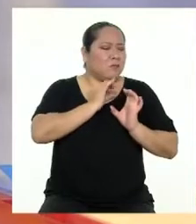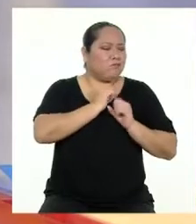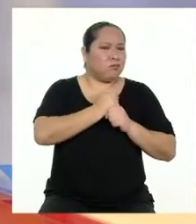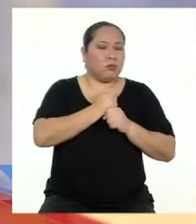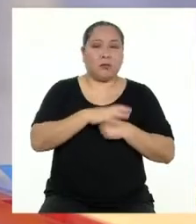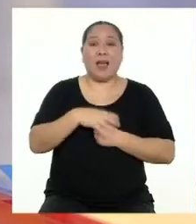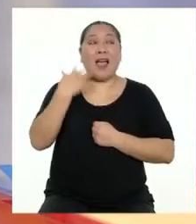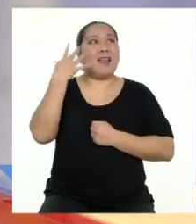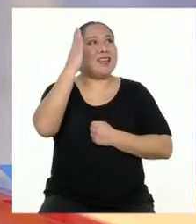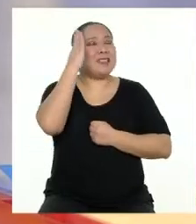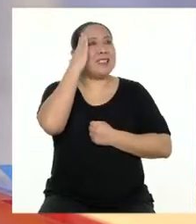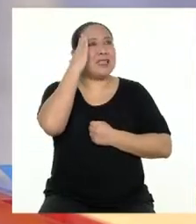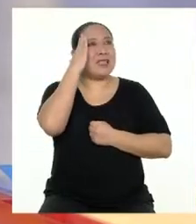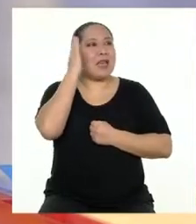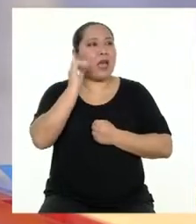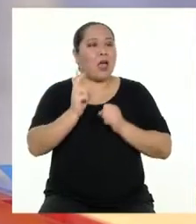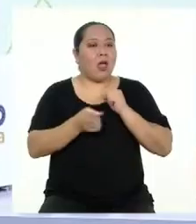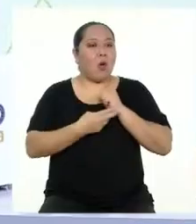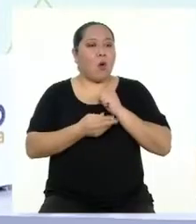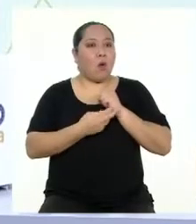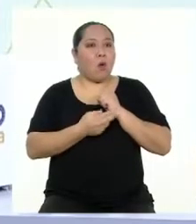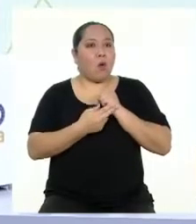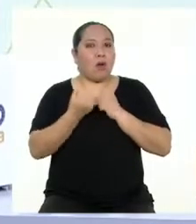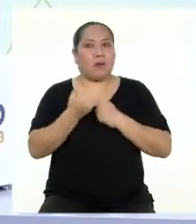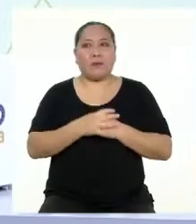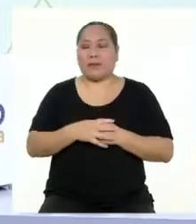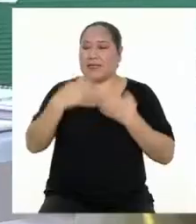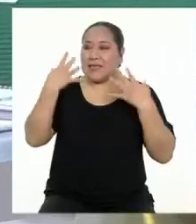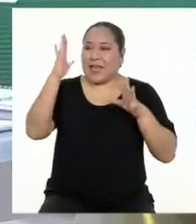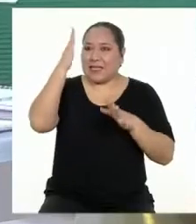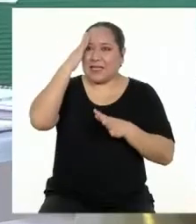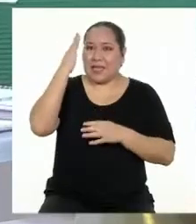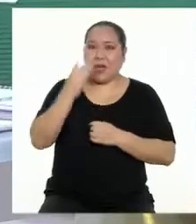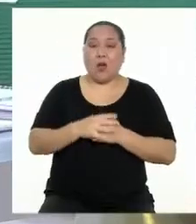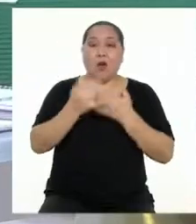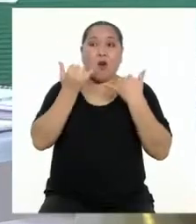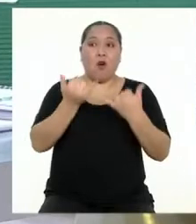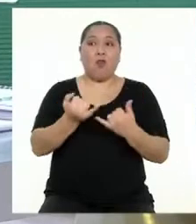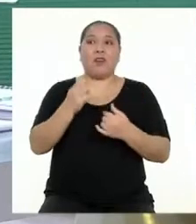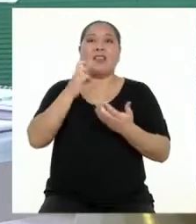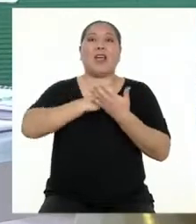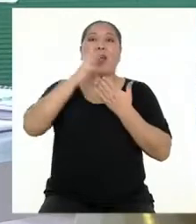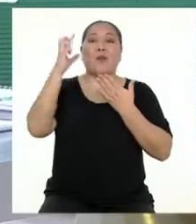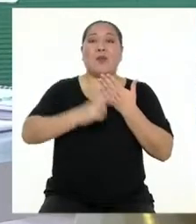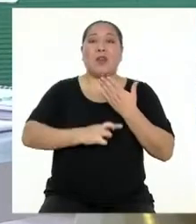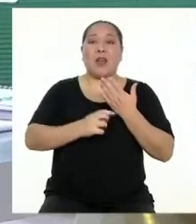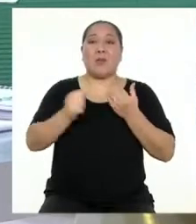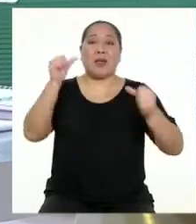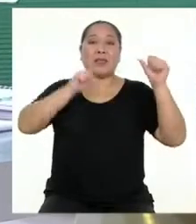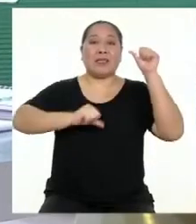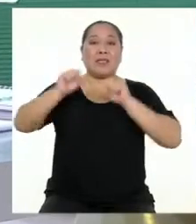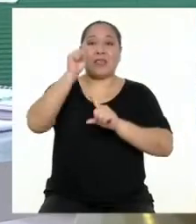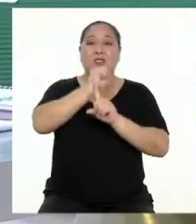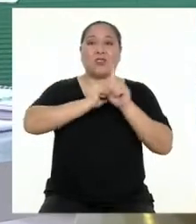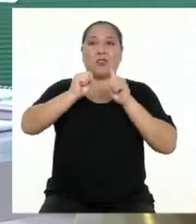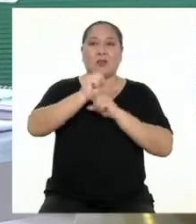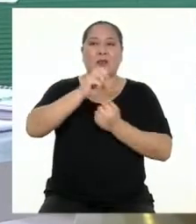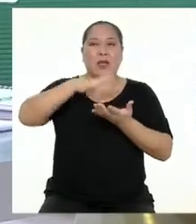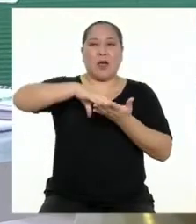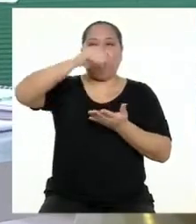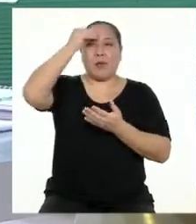¡Ya sé! ¡Que ahorren! ¡Ya sé! Hoy en el programa de Ciencias Sociales vamos a aprender